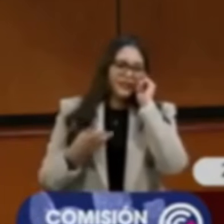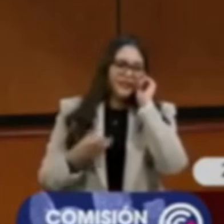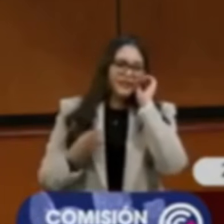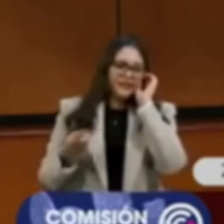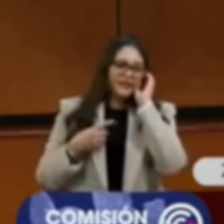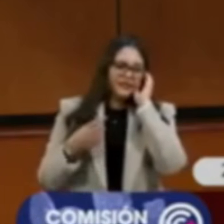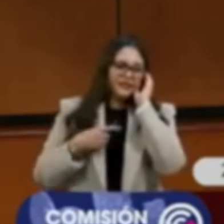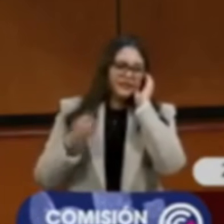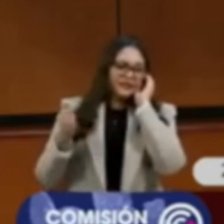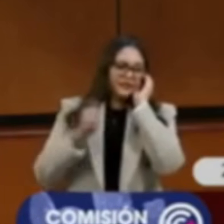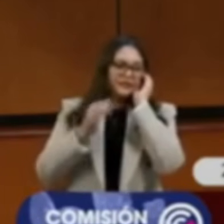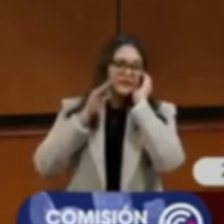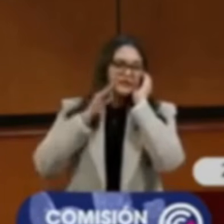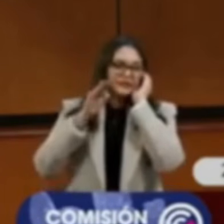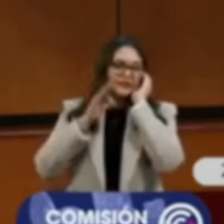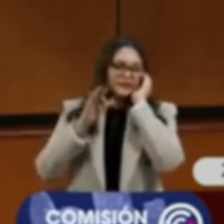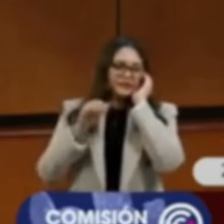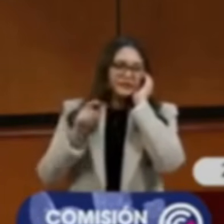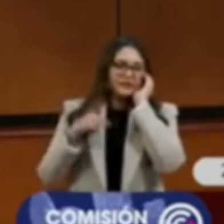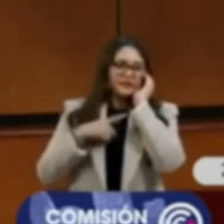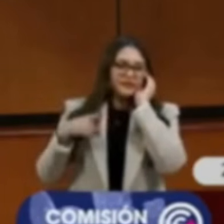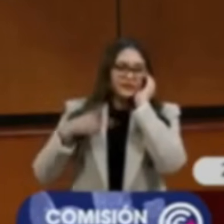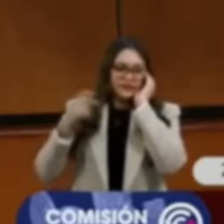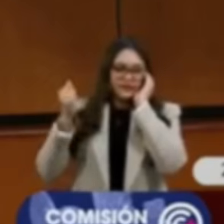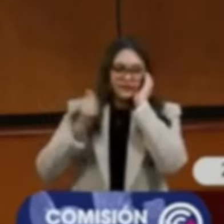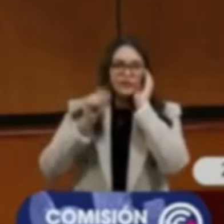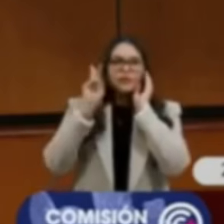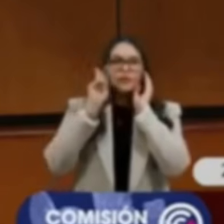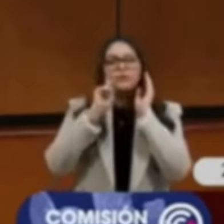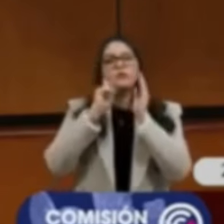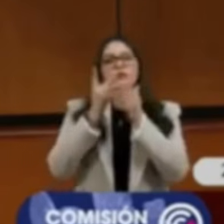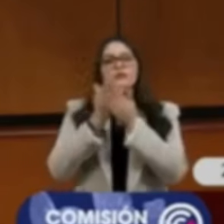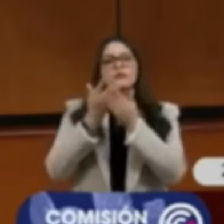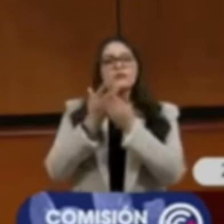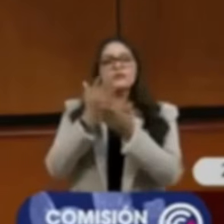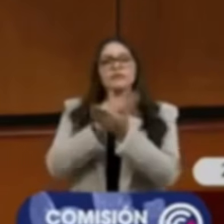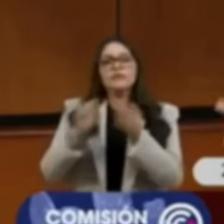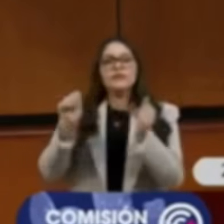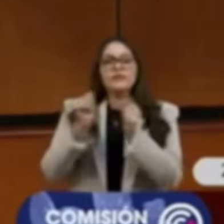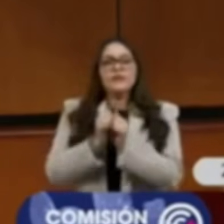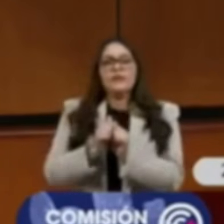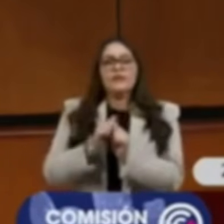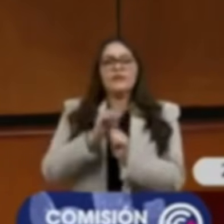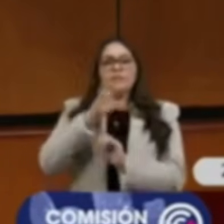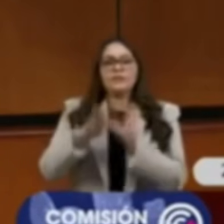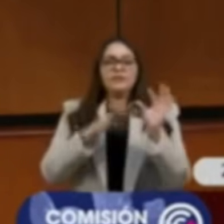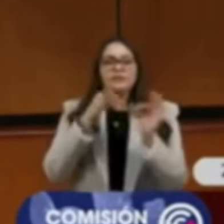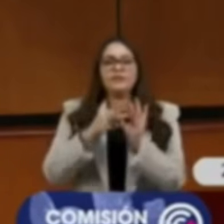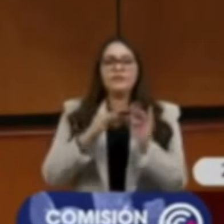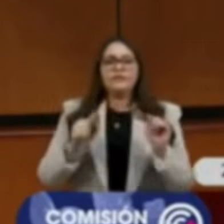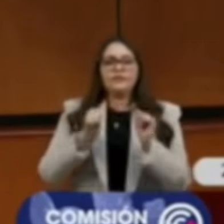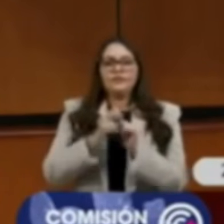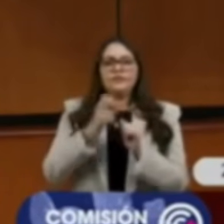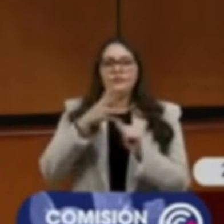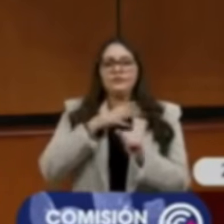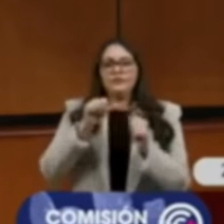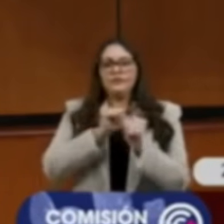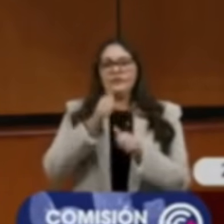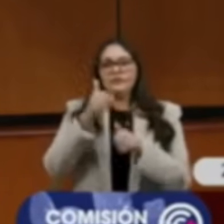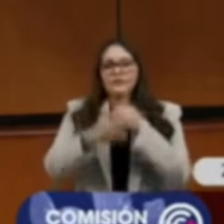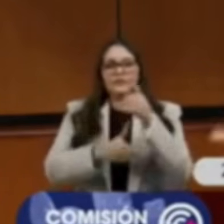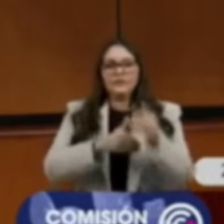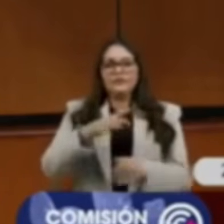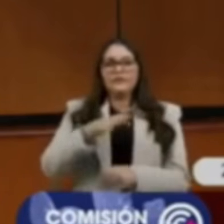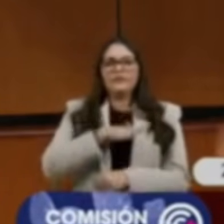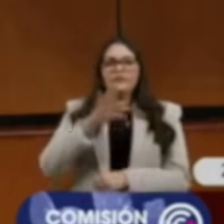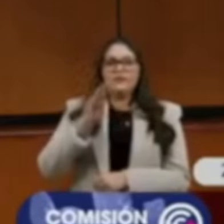guachicoleros fiscales, con pruebas y además con suficientes elementos para sustentar este procedimiento.